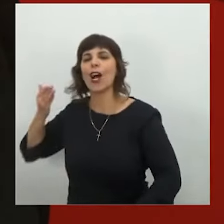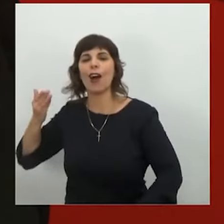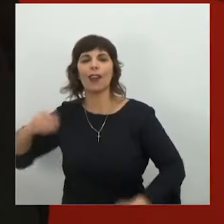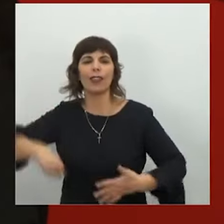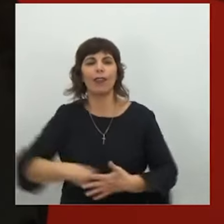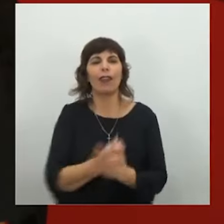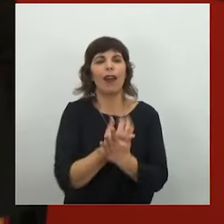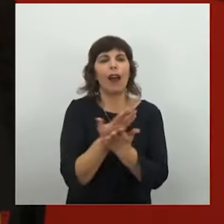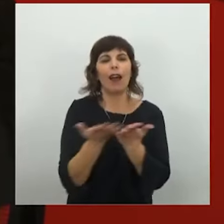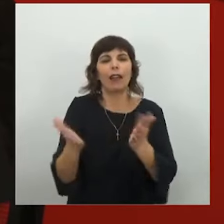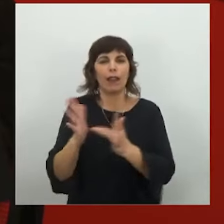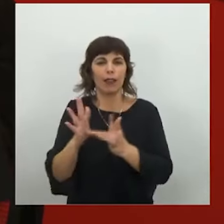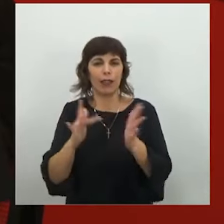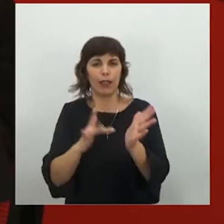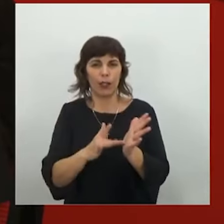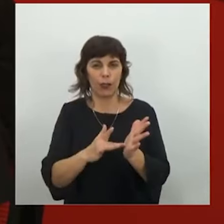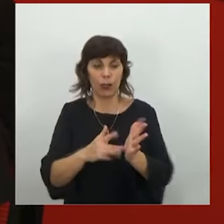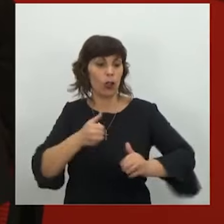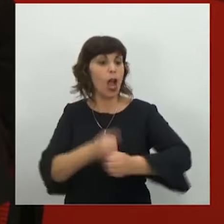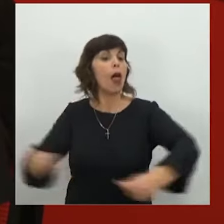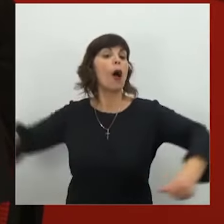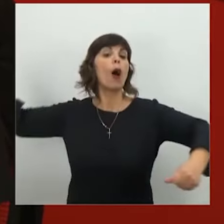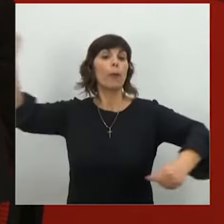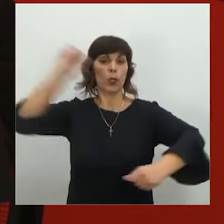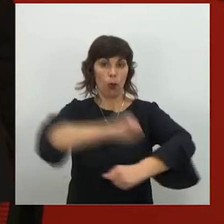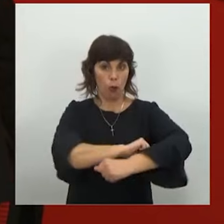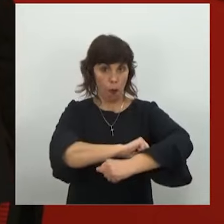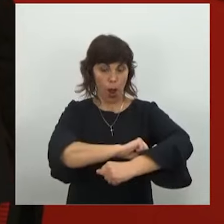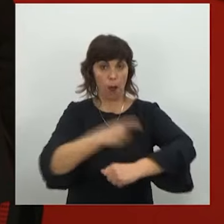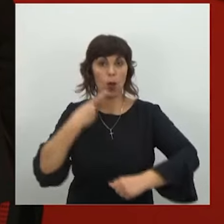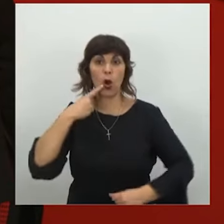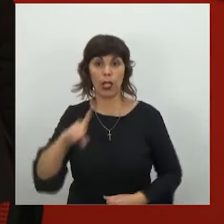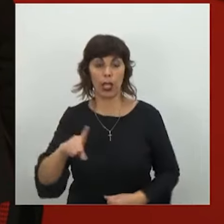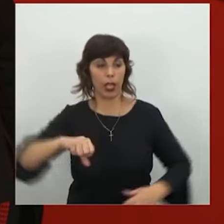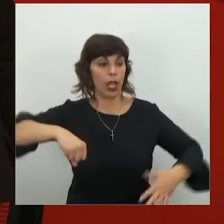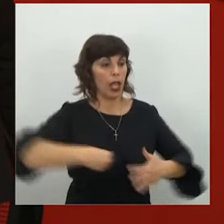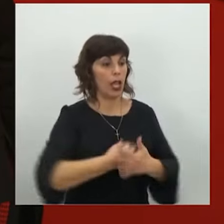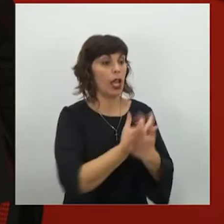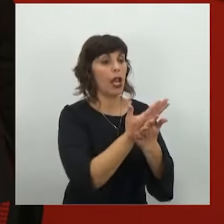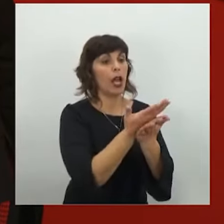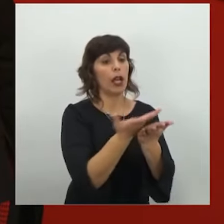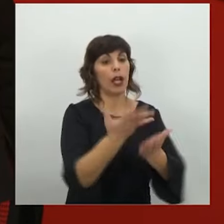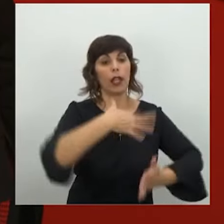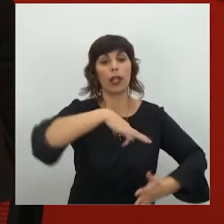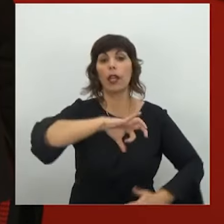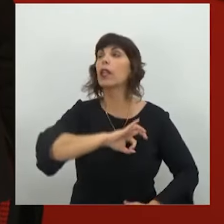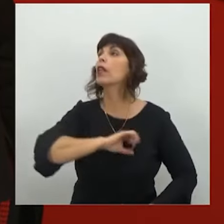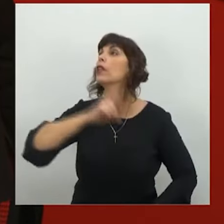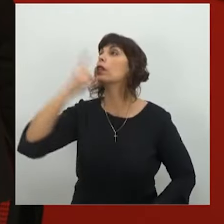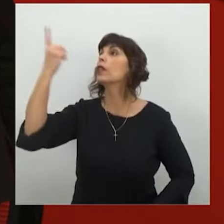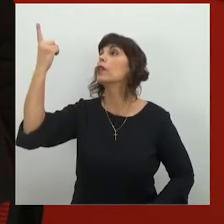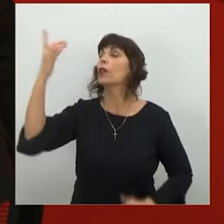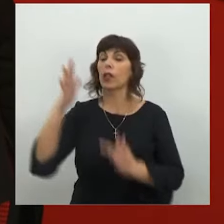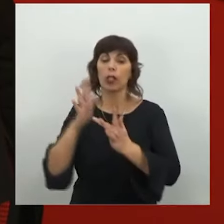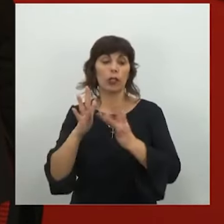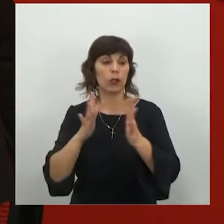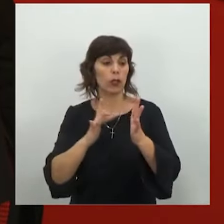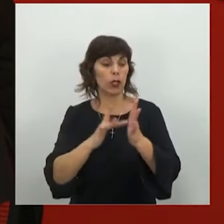gracia que el apóstol Pablo dice, la gracia del Señor Jesucristo, el amor de